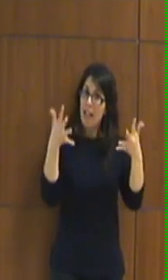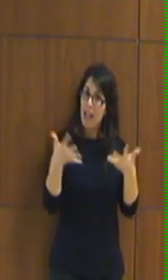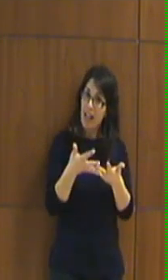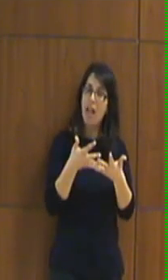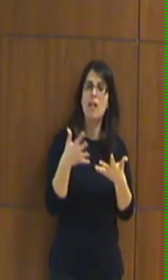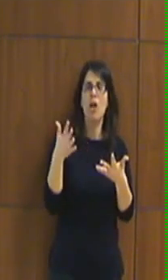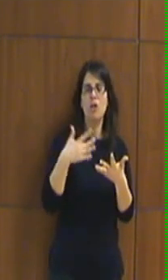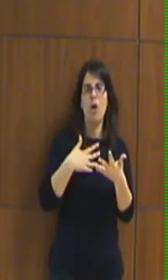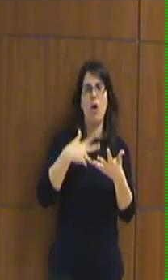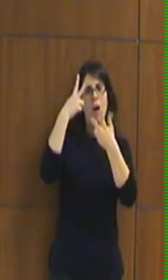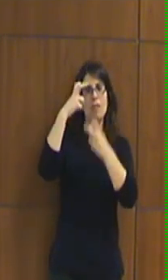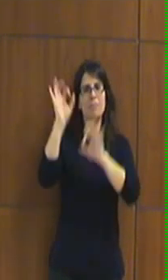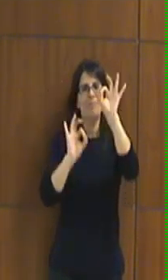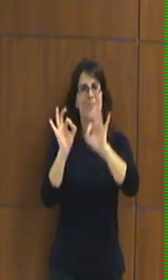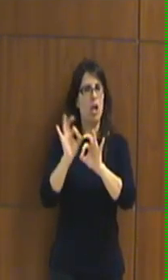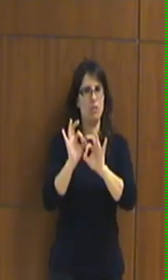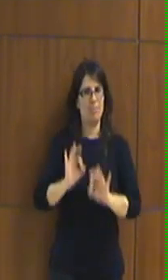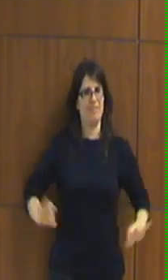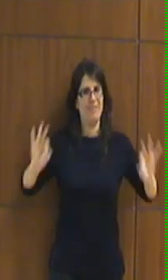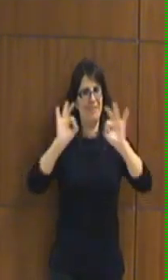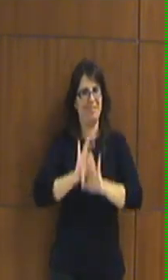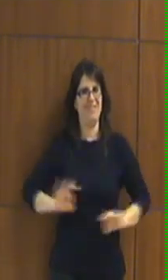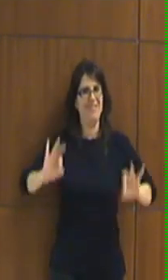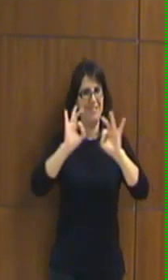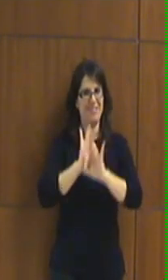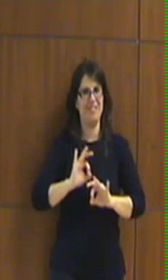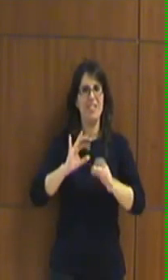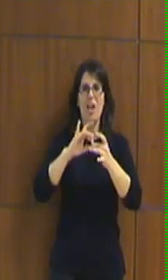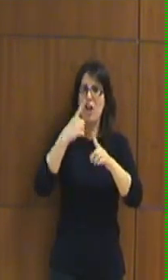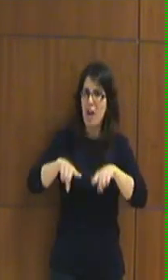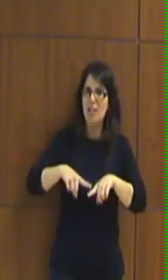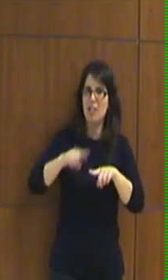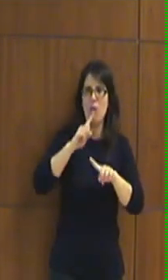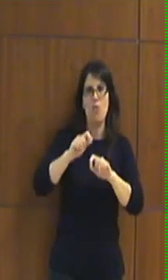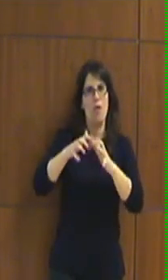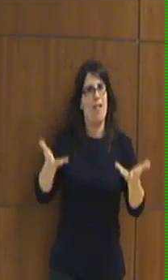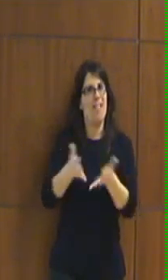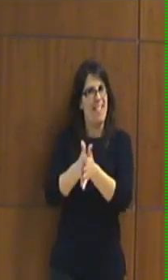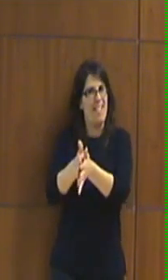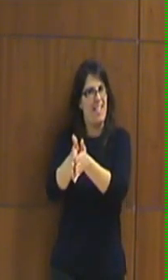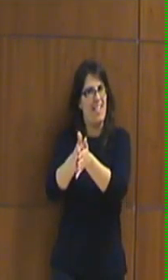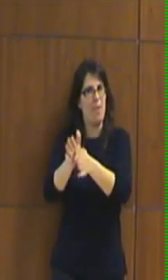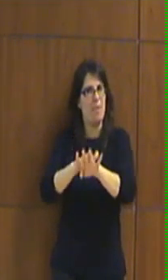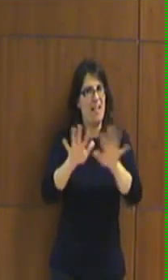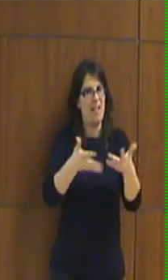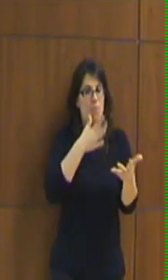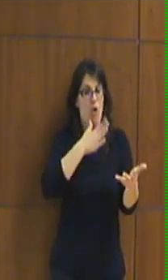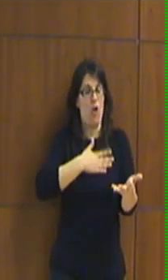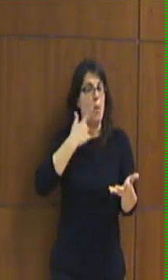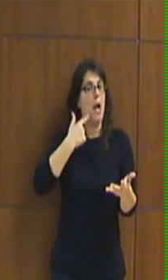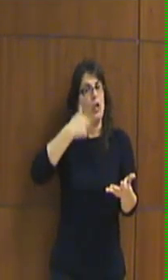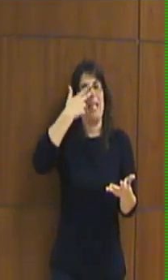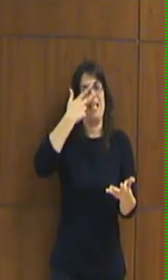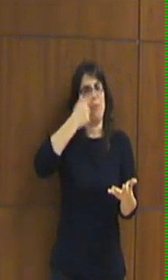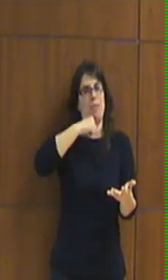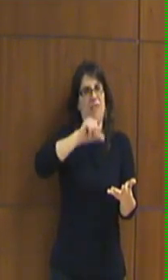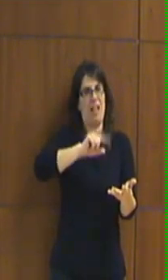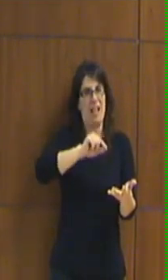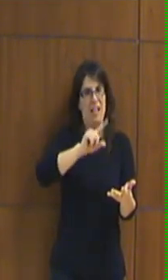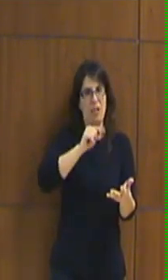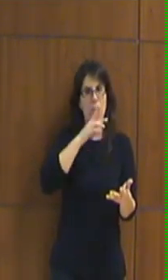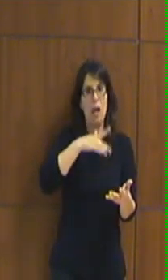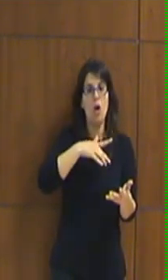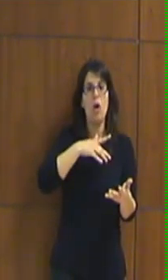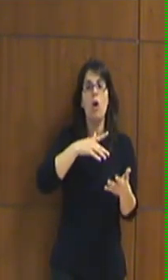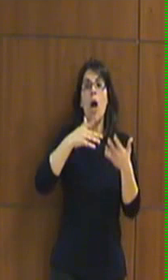enamorarte para que vayas al tema online porque es más barato para ellos. Pero bueno, las oficinas las siguen manteniendo, menos, ¿no?